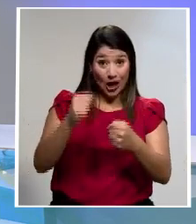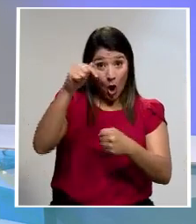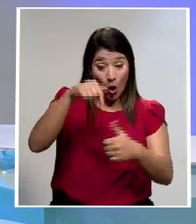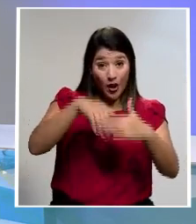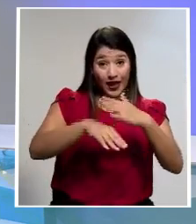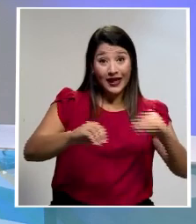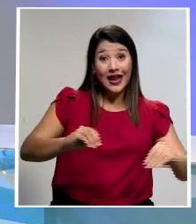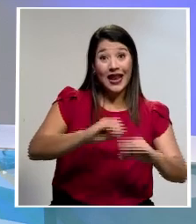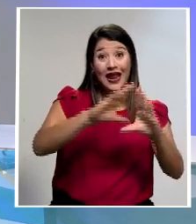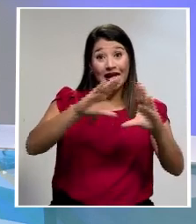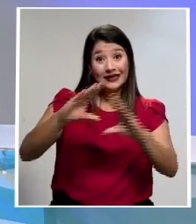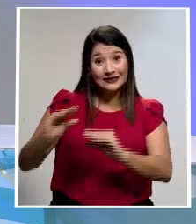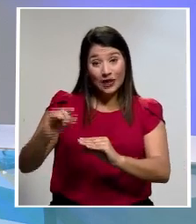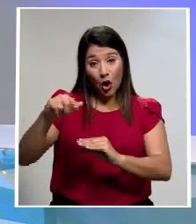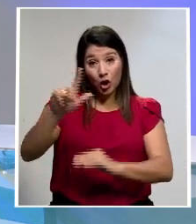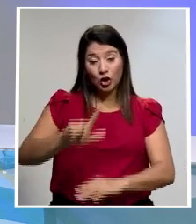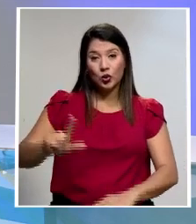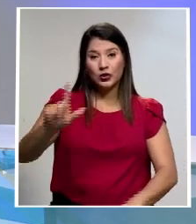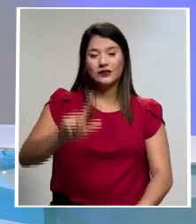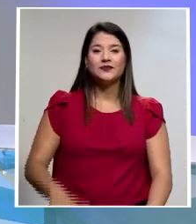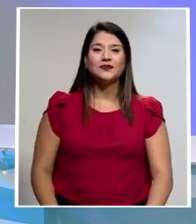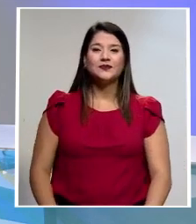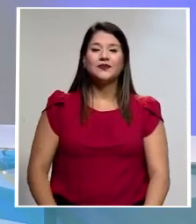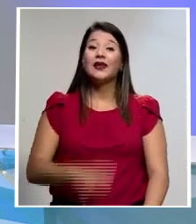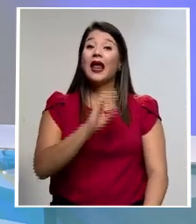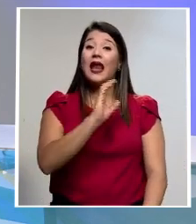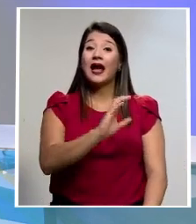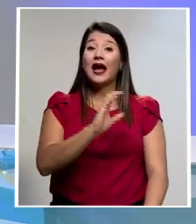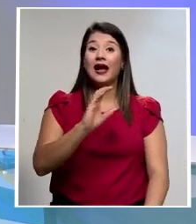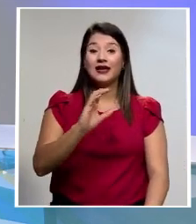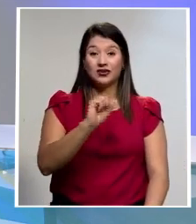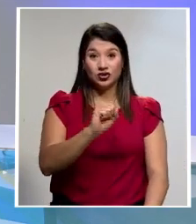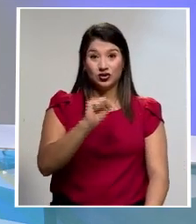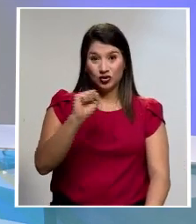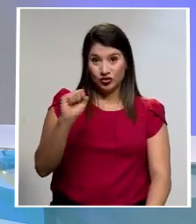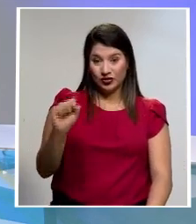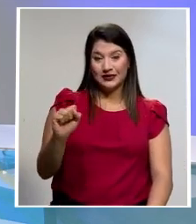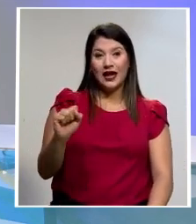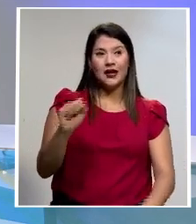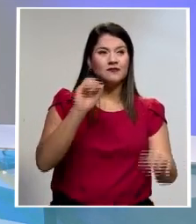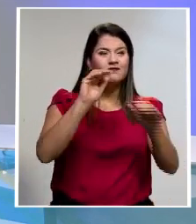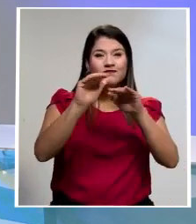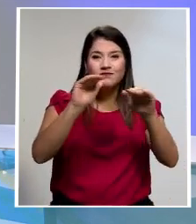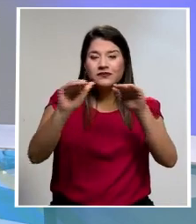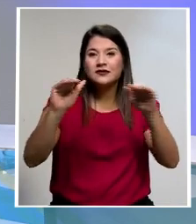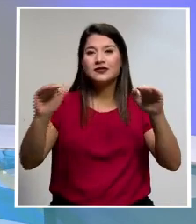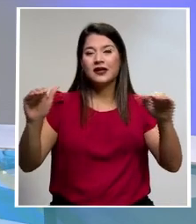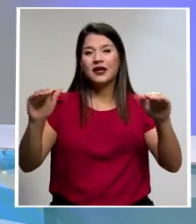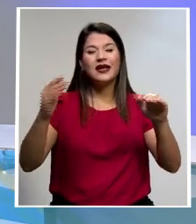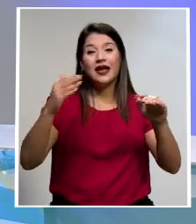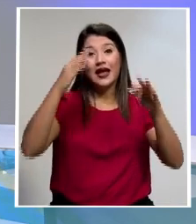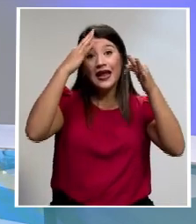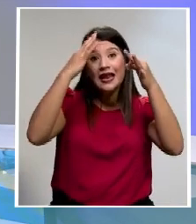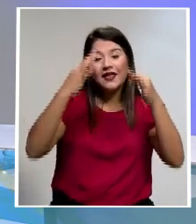mañana y la tarde de este lunes. La Caja Costarricense del Seguro Social comunicó la